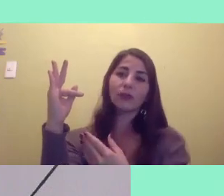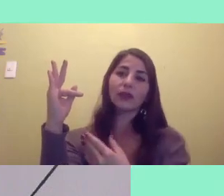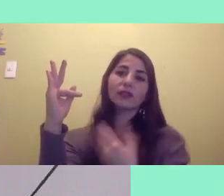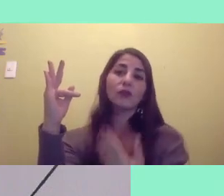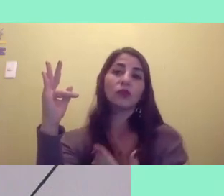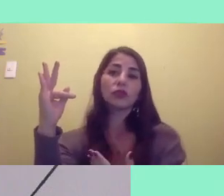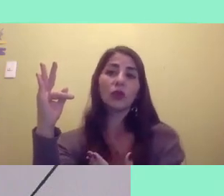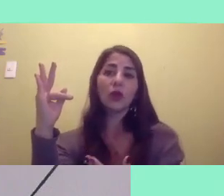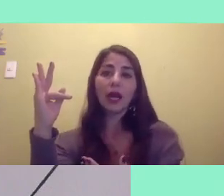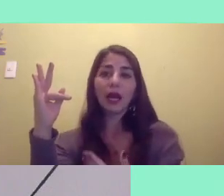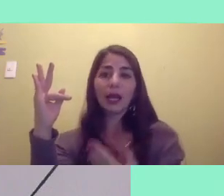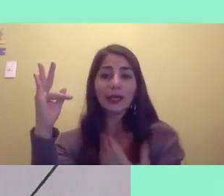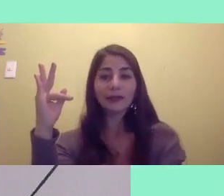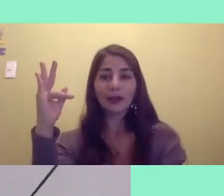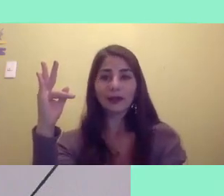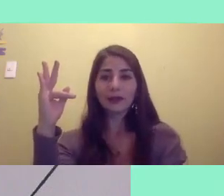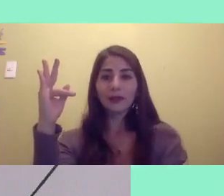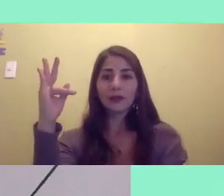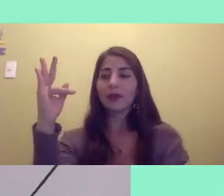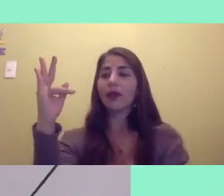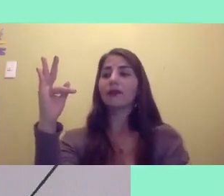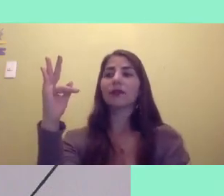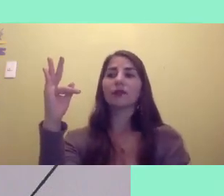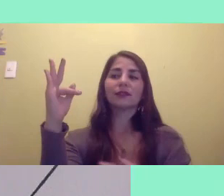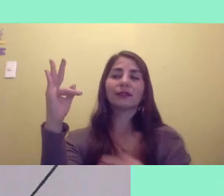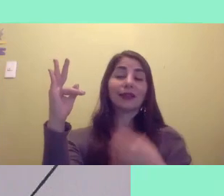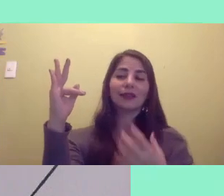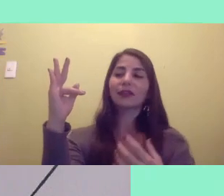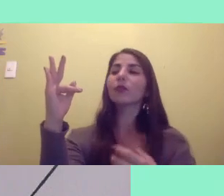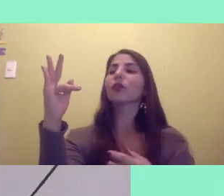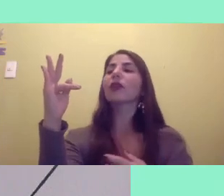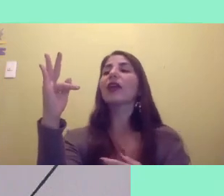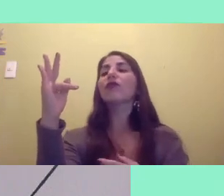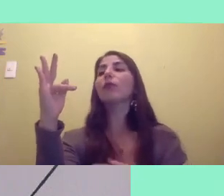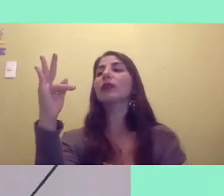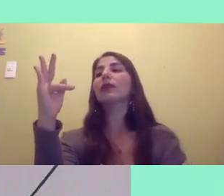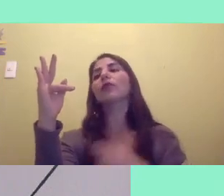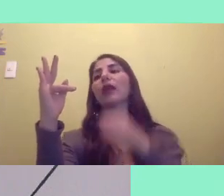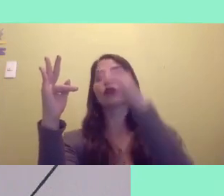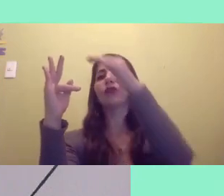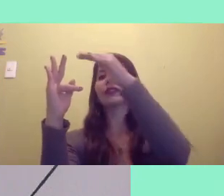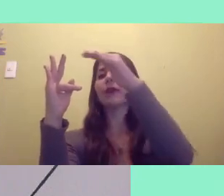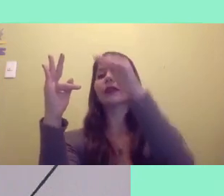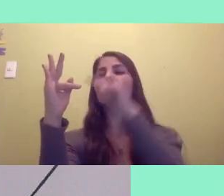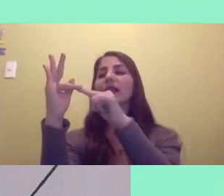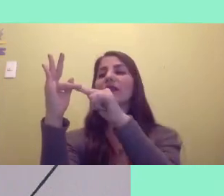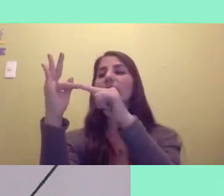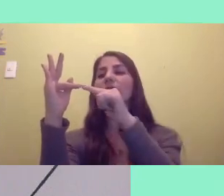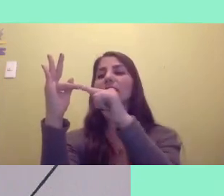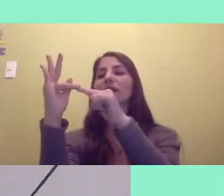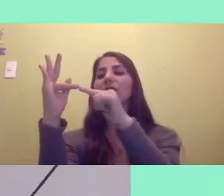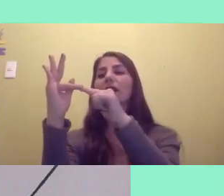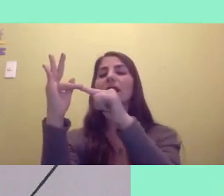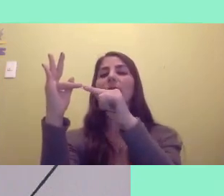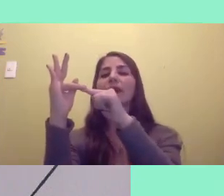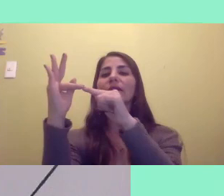de la mano se parece mucho a la letra. Ya, o sea, no es tan exacto, pero en la F, por ejemplo, claro, nos falta la parte de arriba,